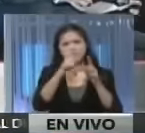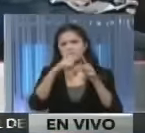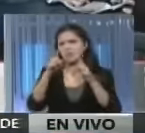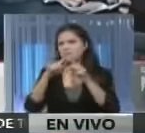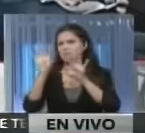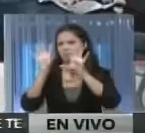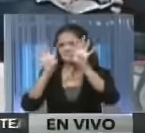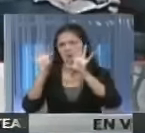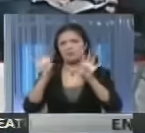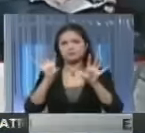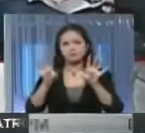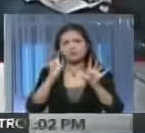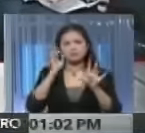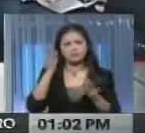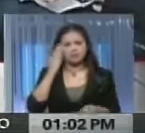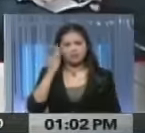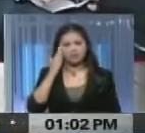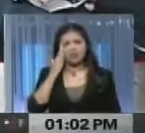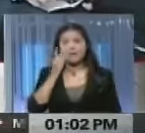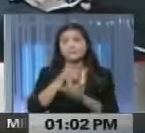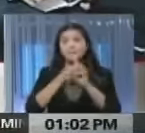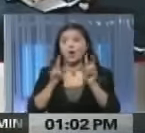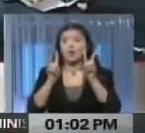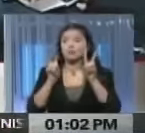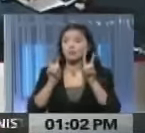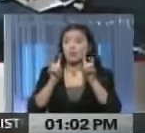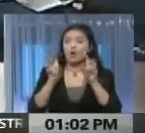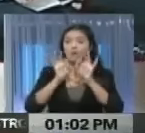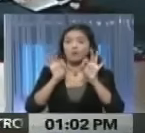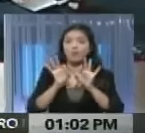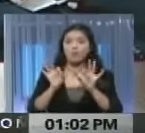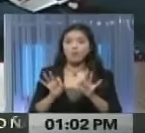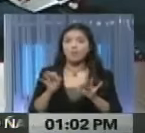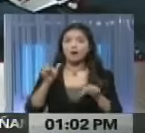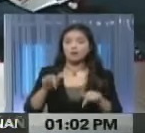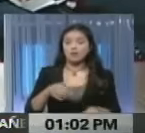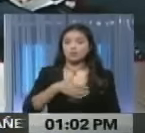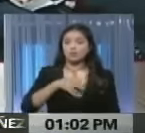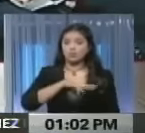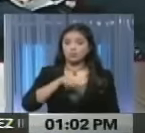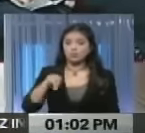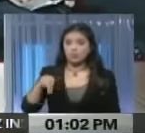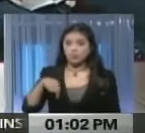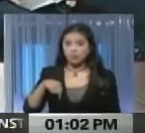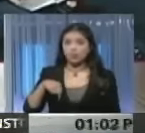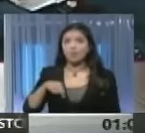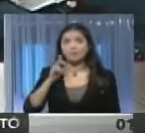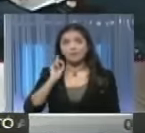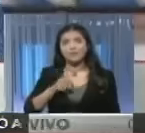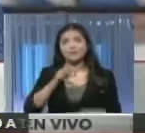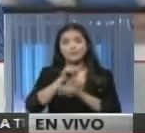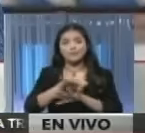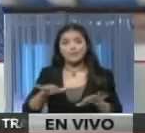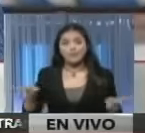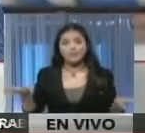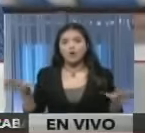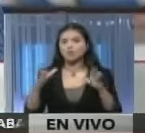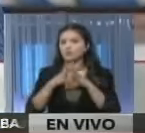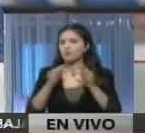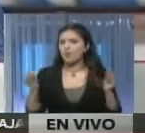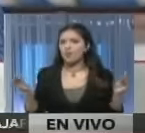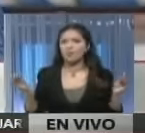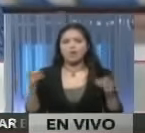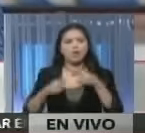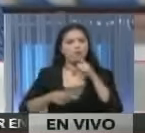países, y que es una nueva forma en donde nosotros tenemos que desplegar todas las iniciativas que